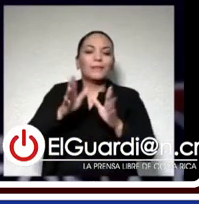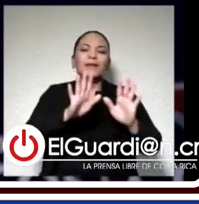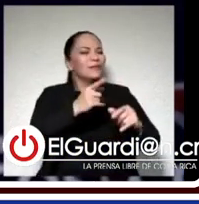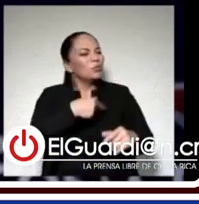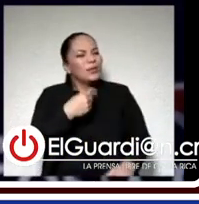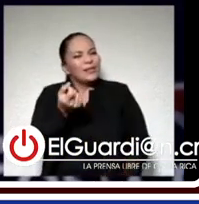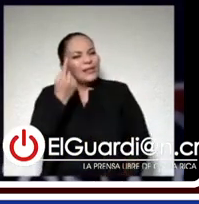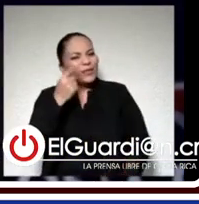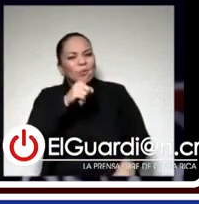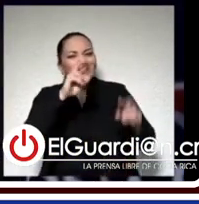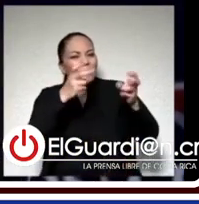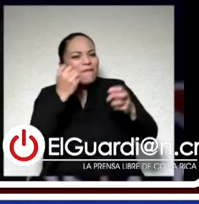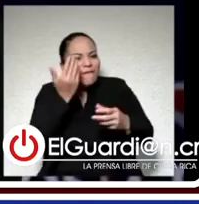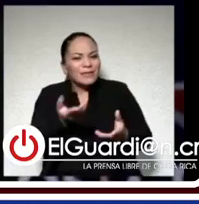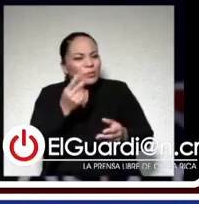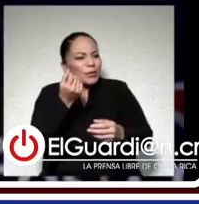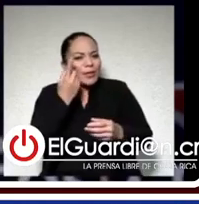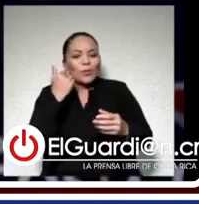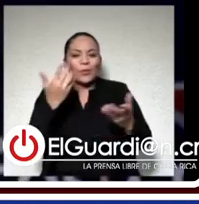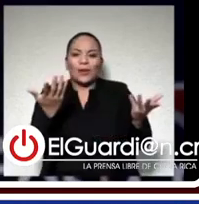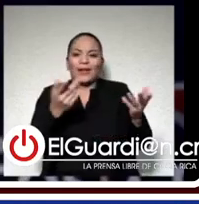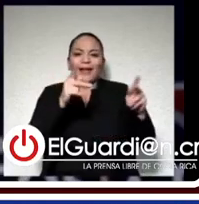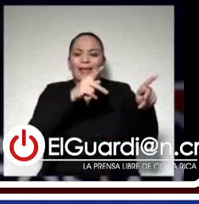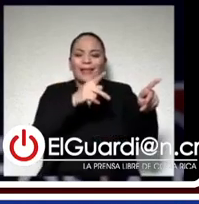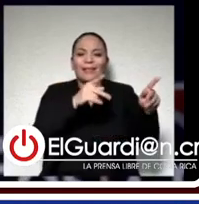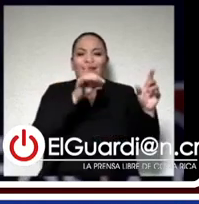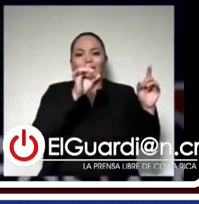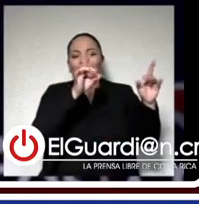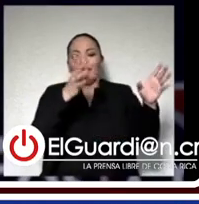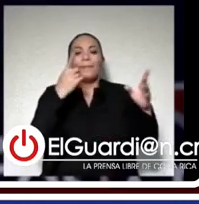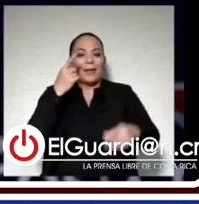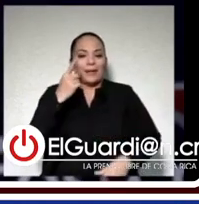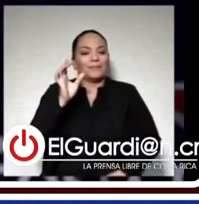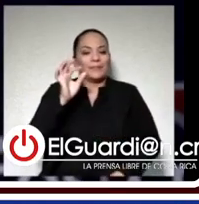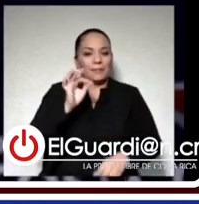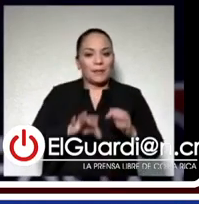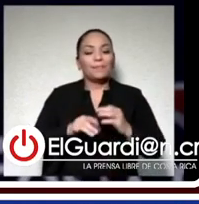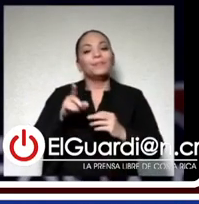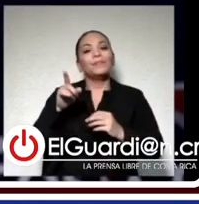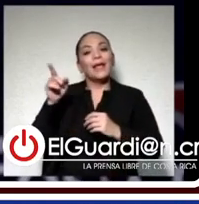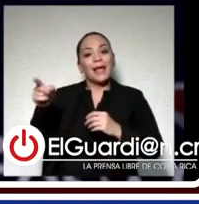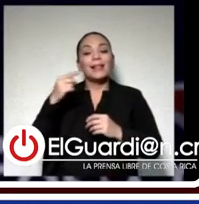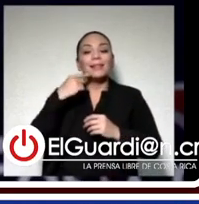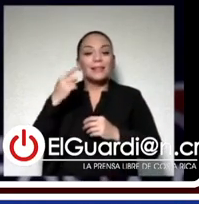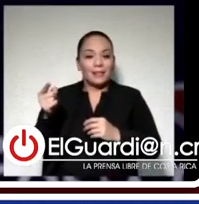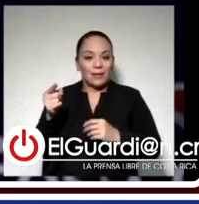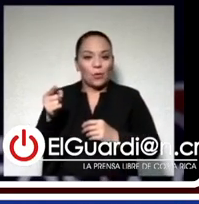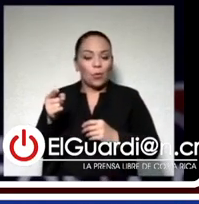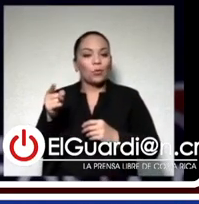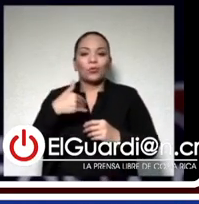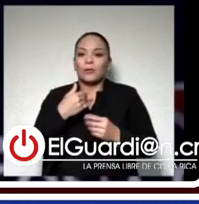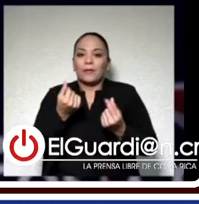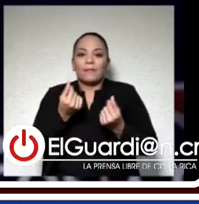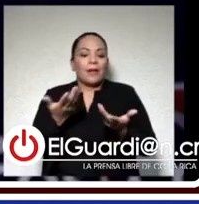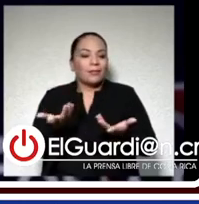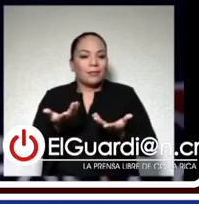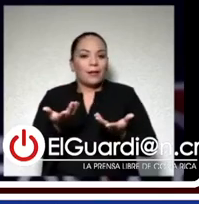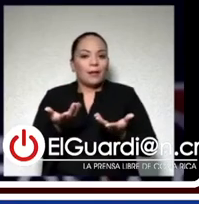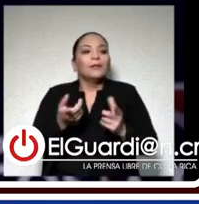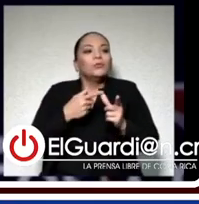tan sencillo. O sea, alguien que me dijo que no tenía nada y que podía ayudar con eso, así fue como se le dio el